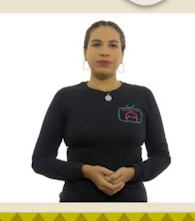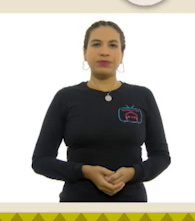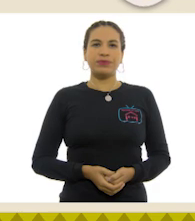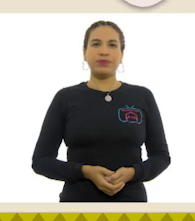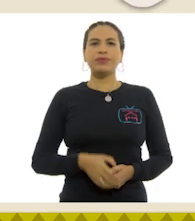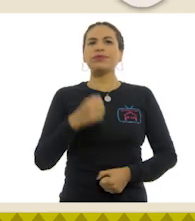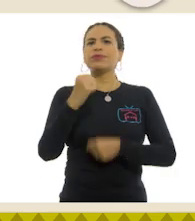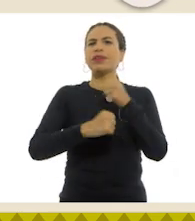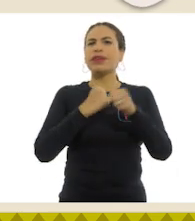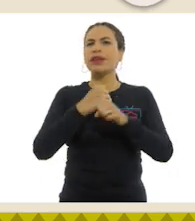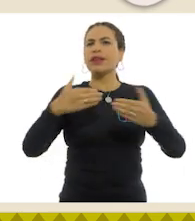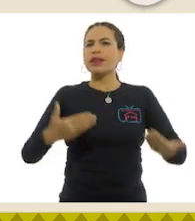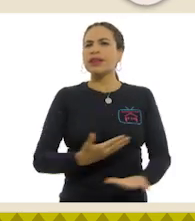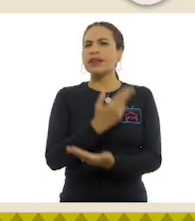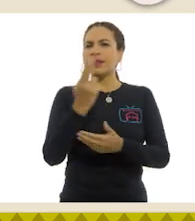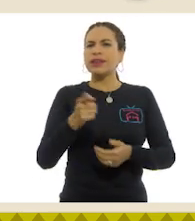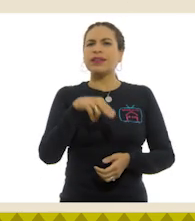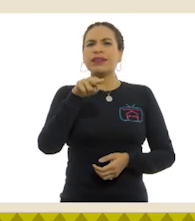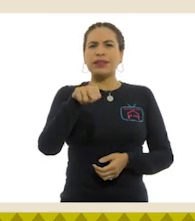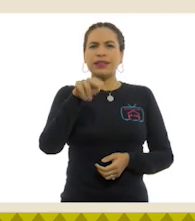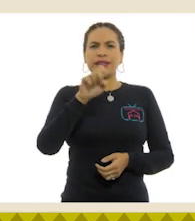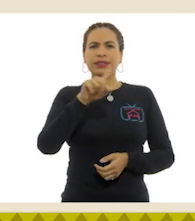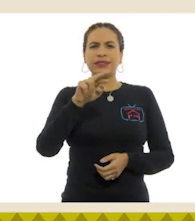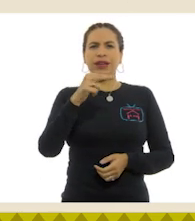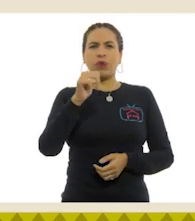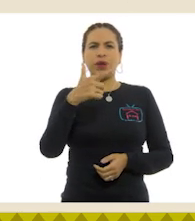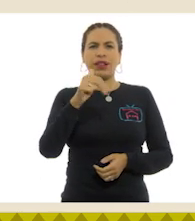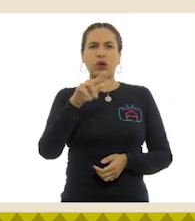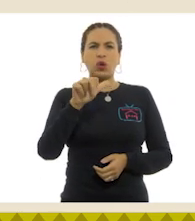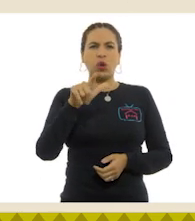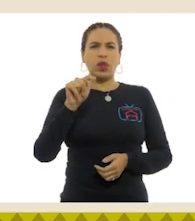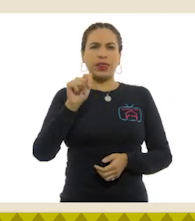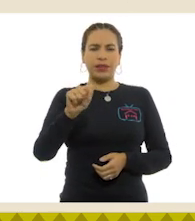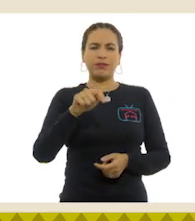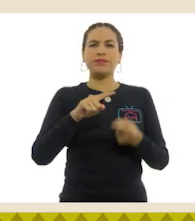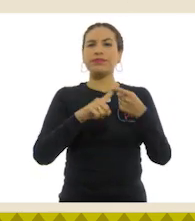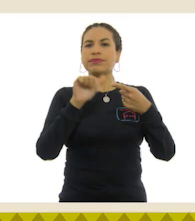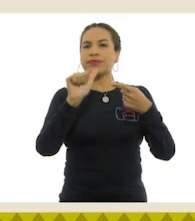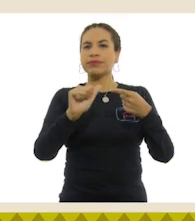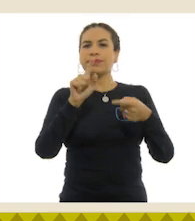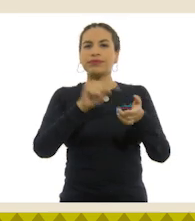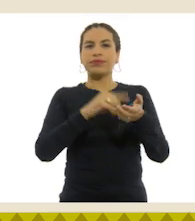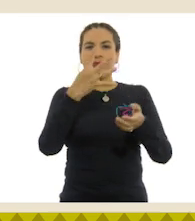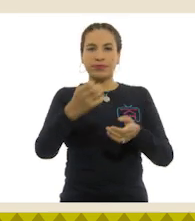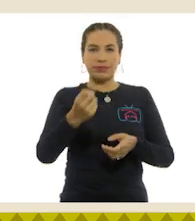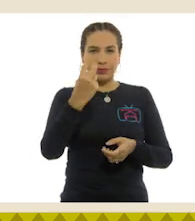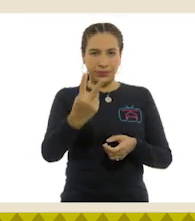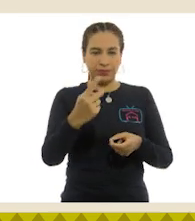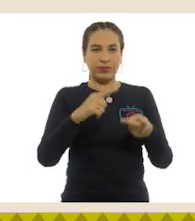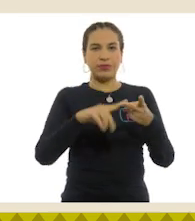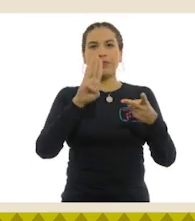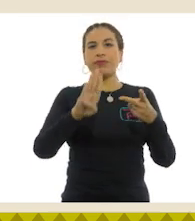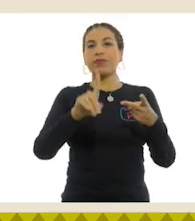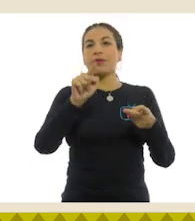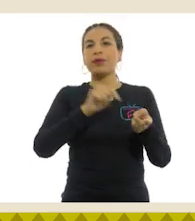¿En qué año nació Nezahualcóyotl? A. 1402,